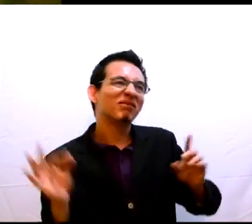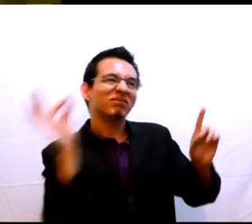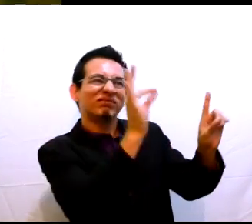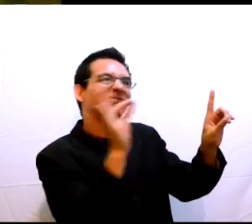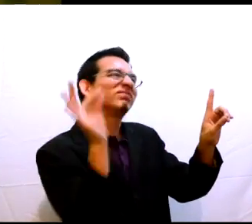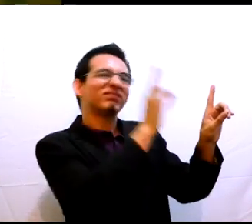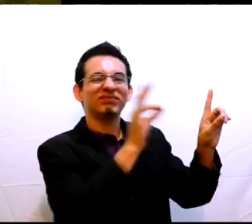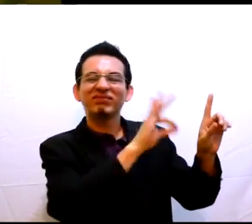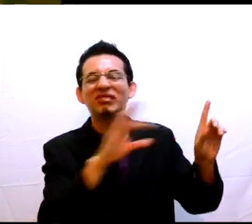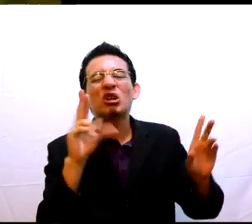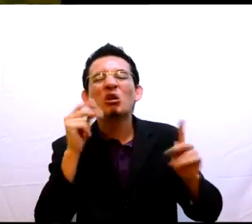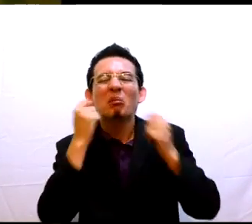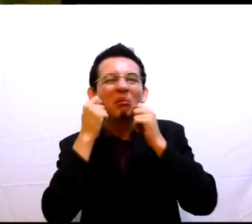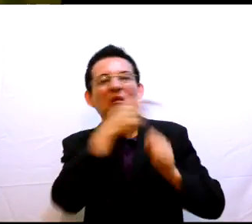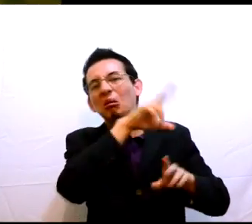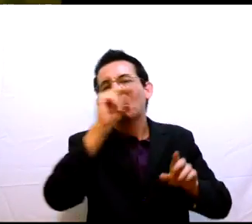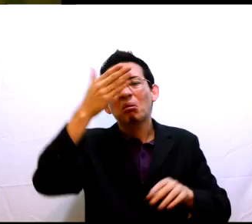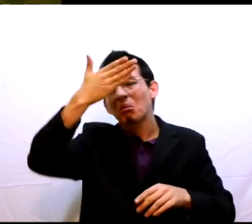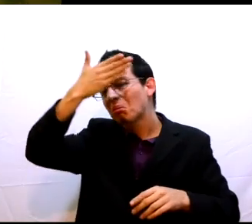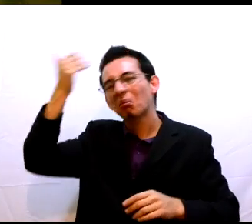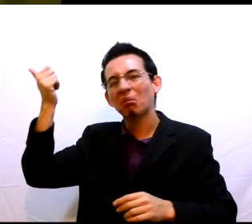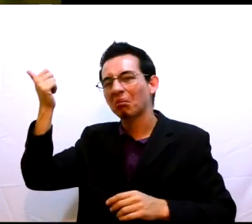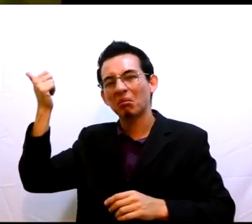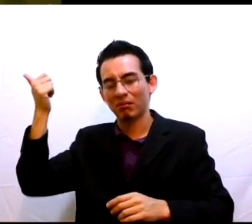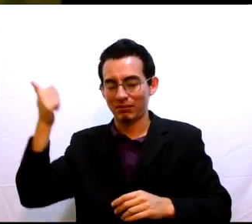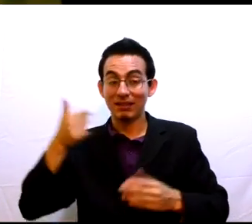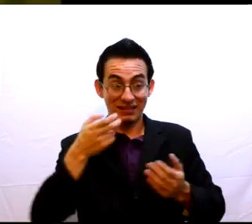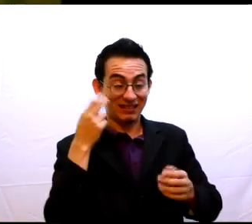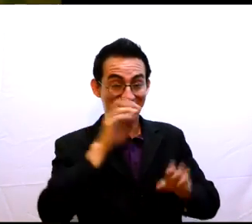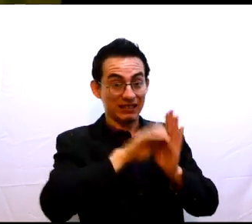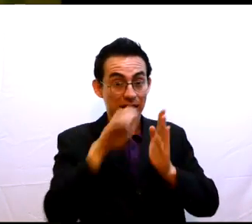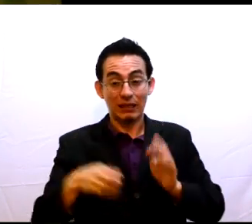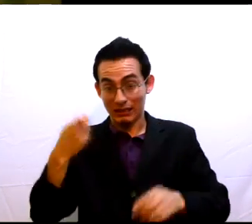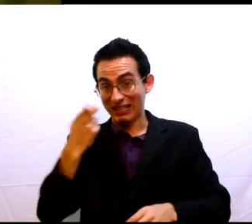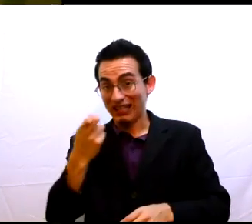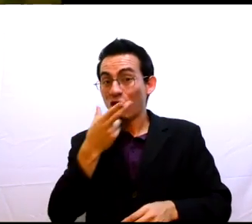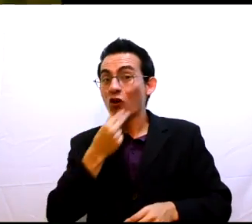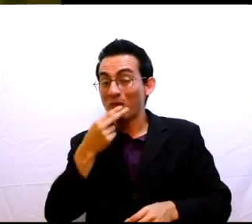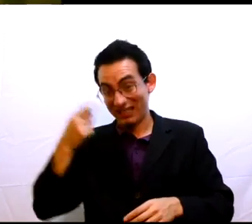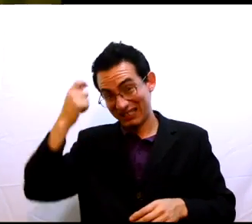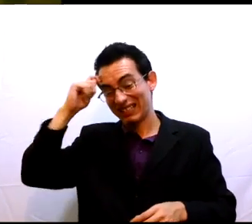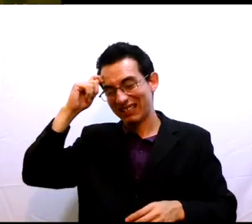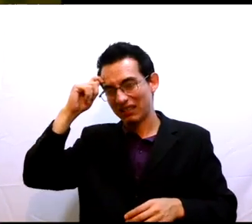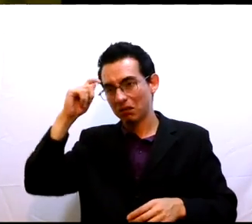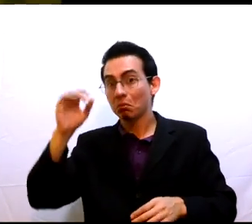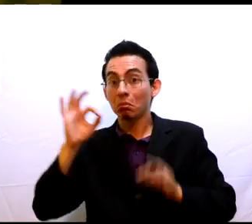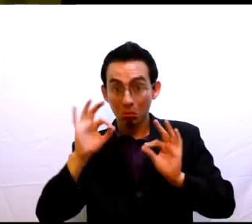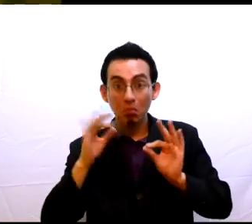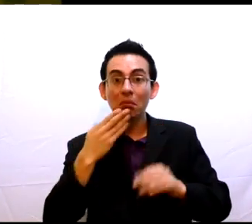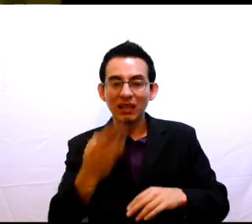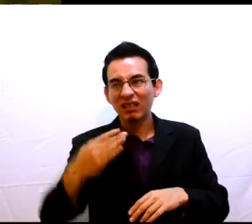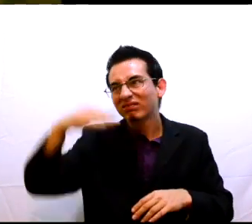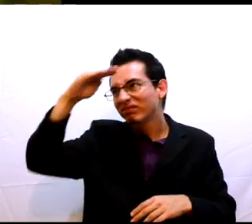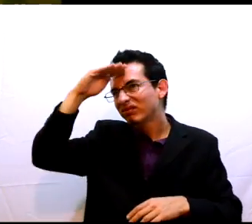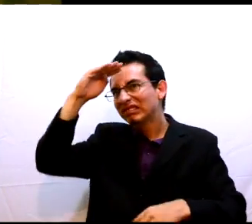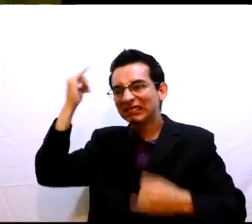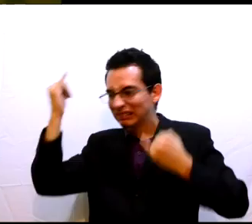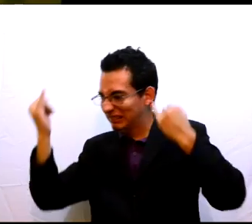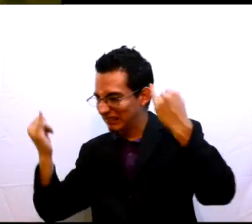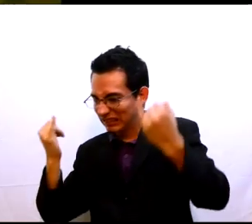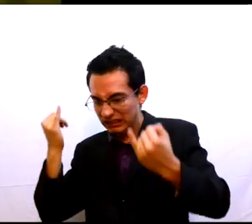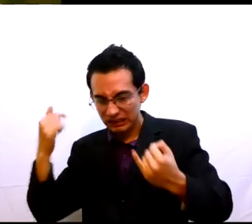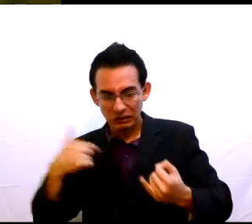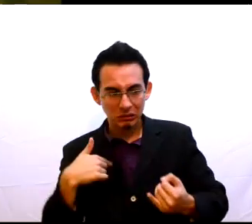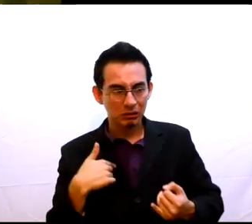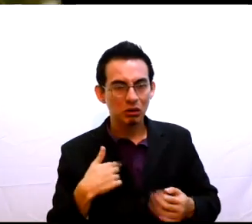desde el punto de vista del mundo este hombre tuvo una excelente idea porque dijo no